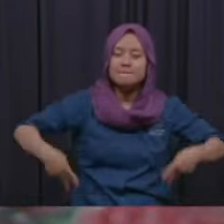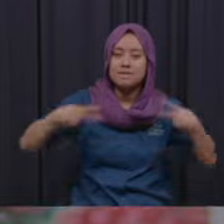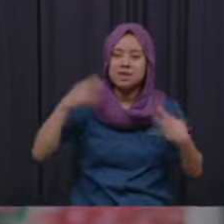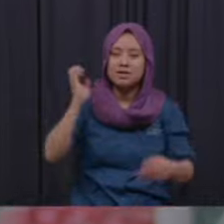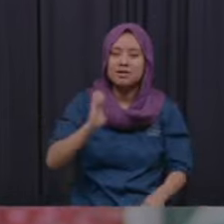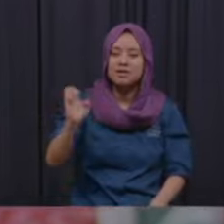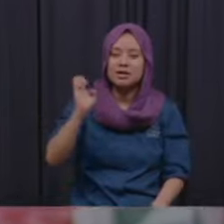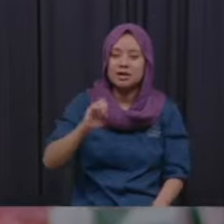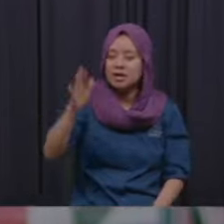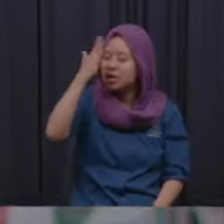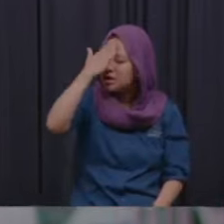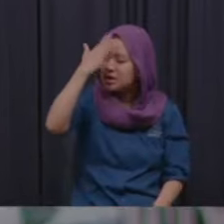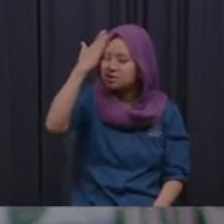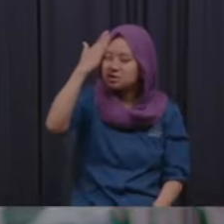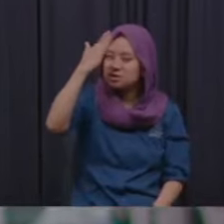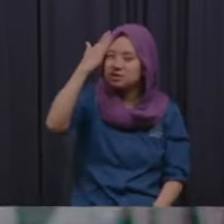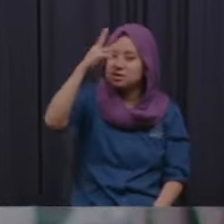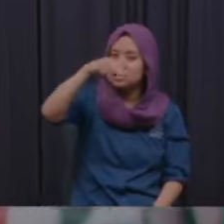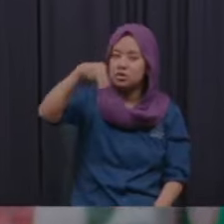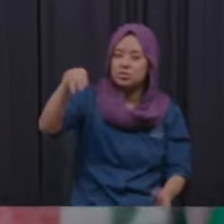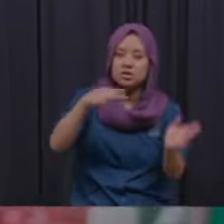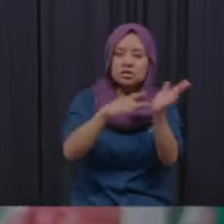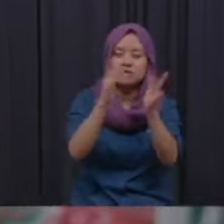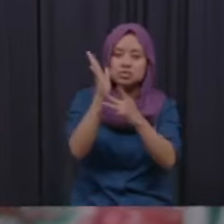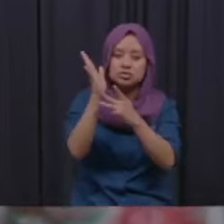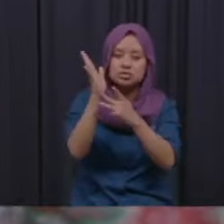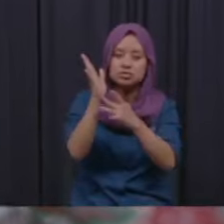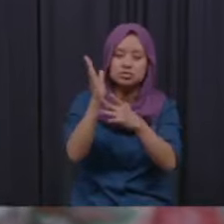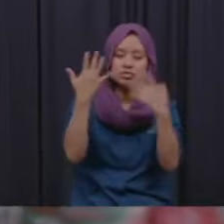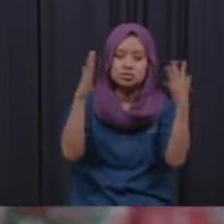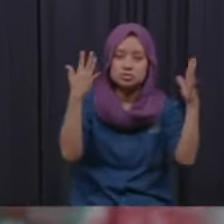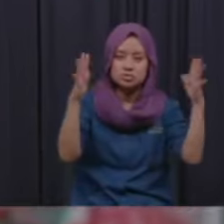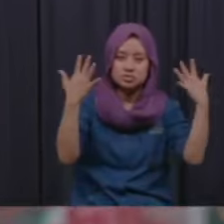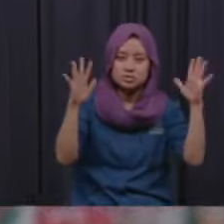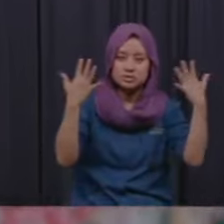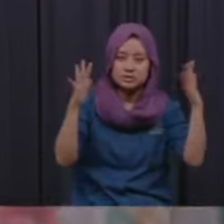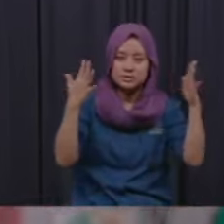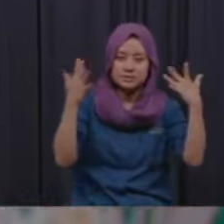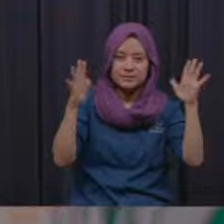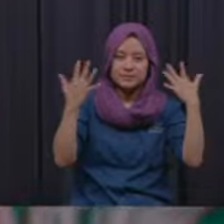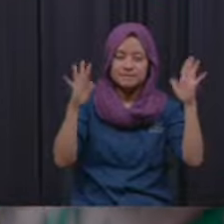Gracias, Señor, en el nombre de Jesús. Dele palmas al Señor.